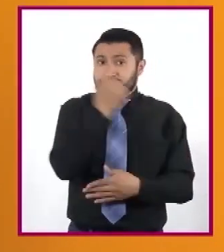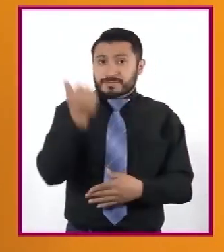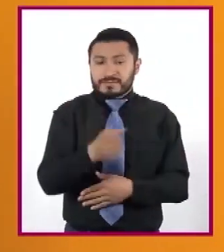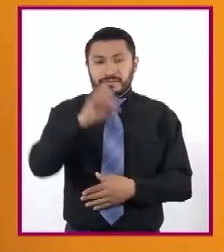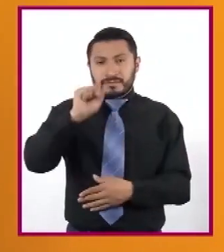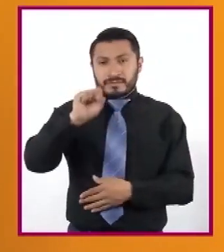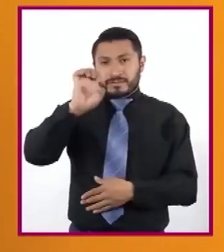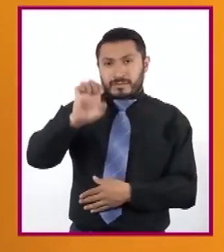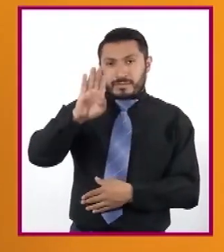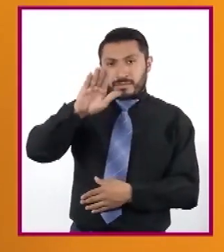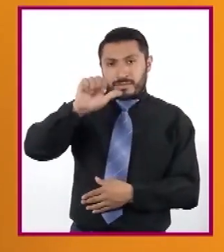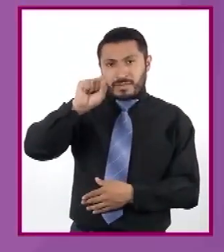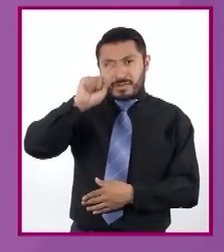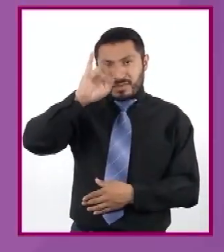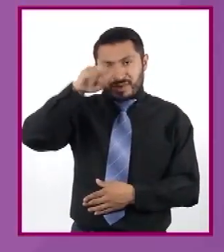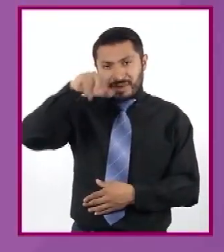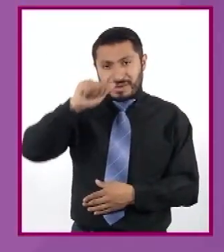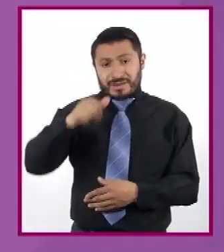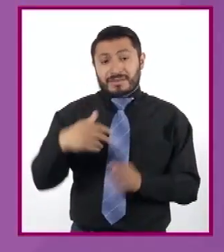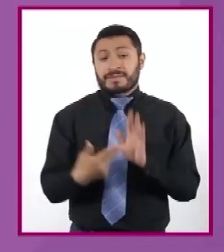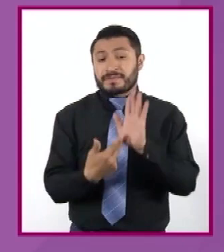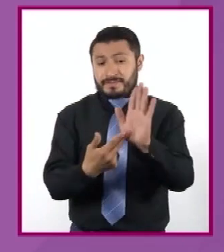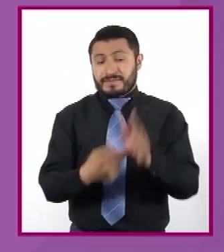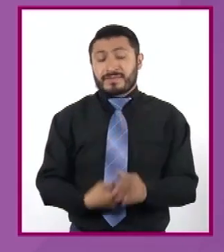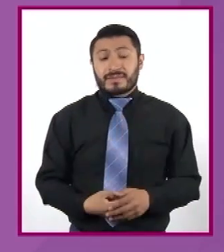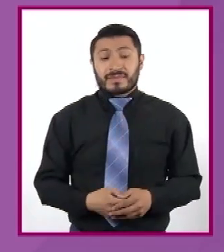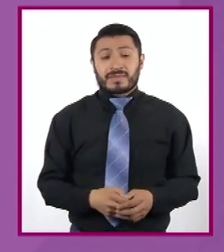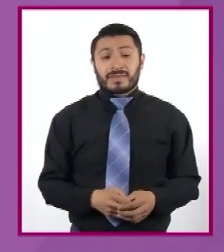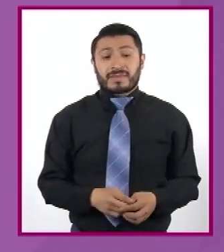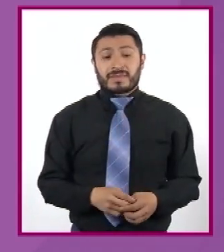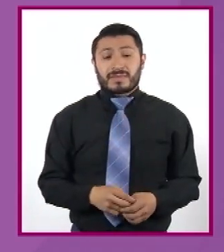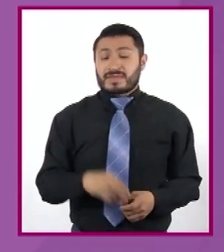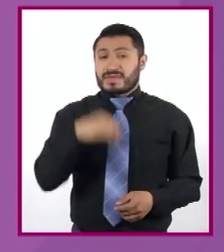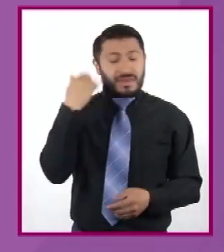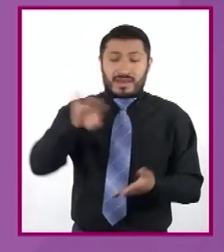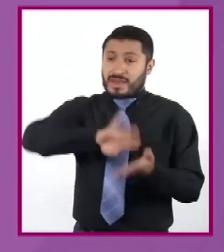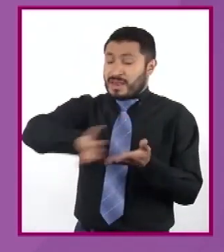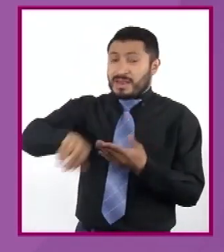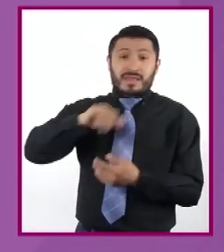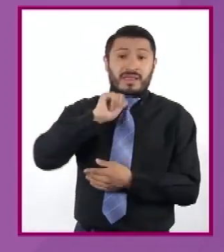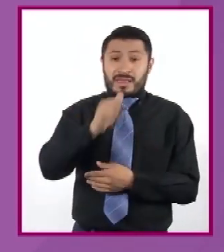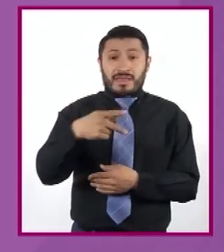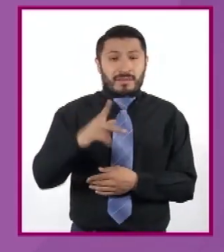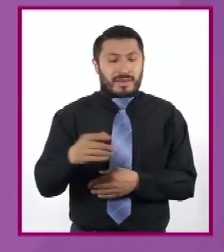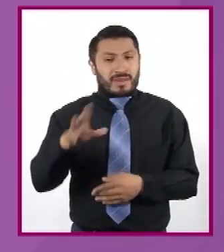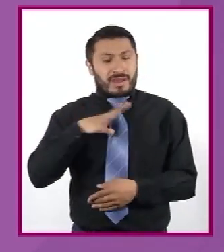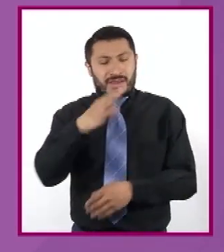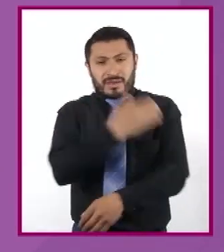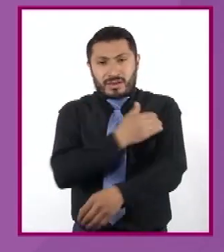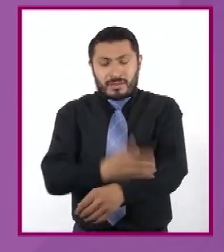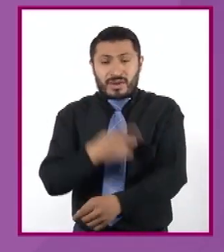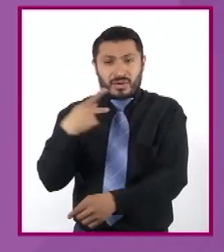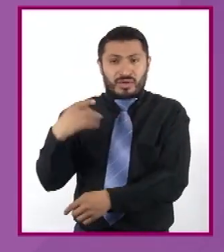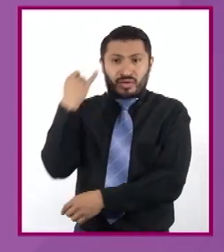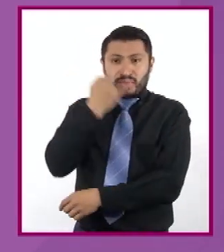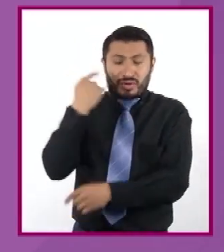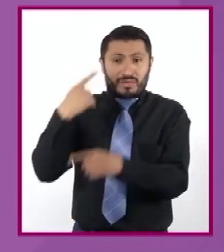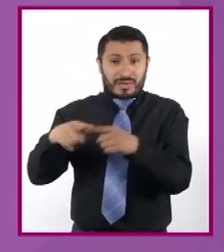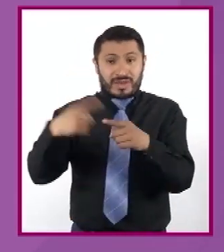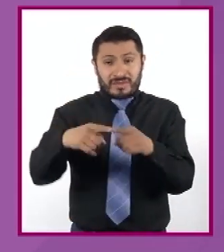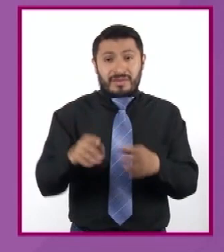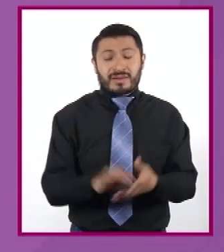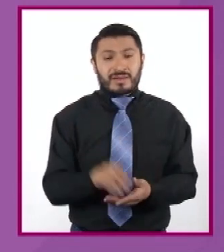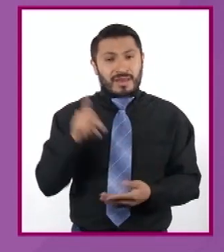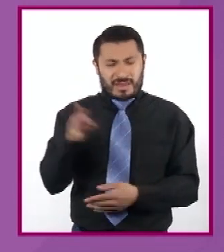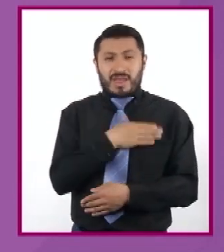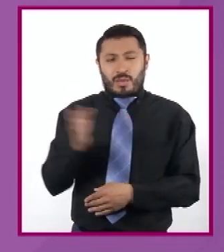Sebastián Beristain Ibarra. No quisiera excluir a nadie, pero tengo un compañero cuya forma de hablar es diferente a la de los demás compañeros varones. Él es